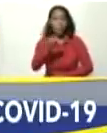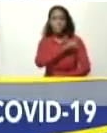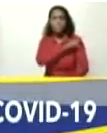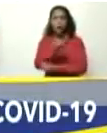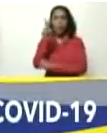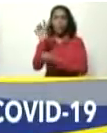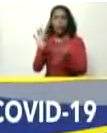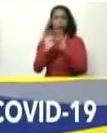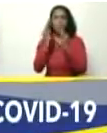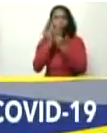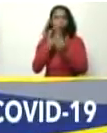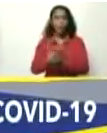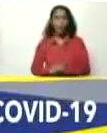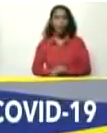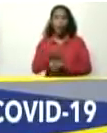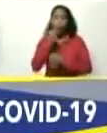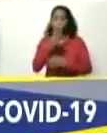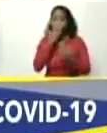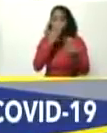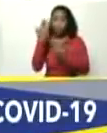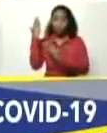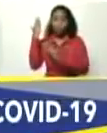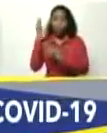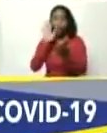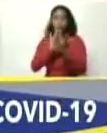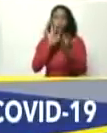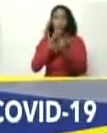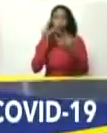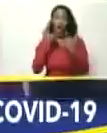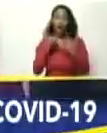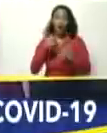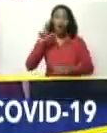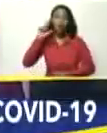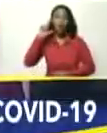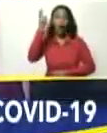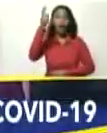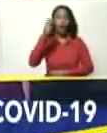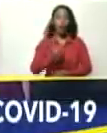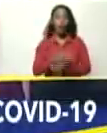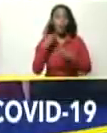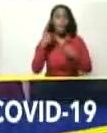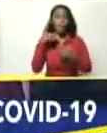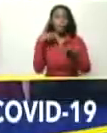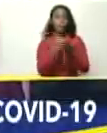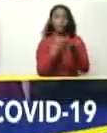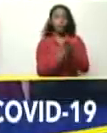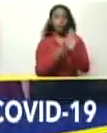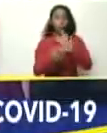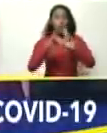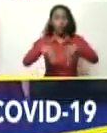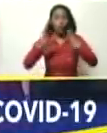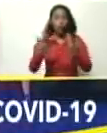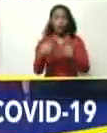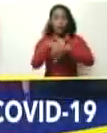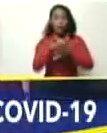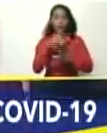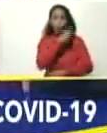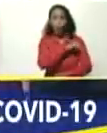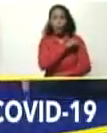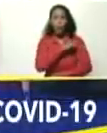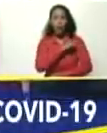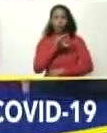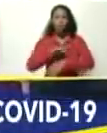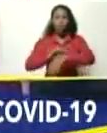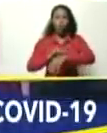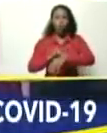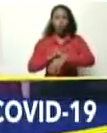en la familia. Bueno, fíjense, tenemos un pase también ahora a Guárico para mostrar la rehabilitación integral del hospital Dr.